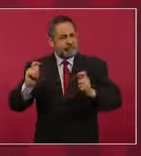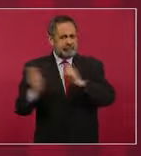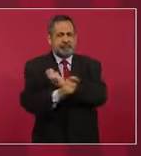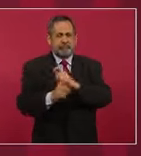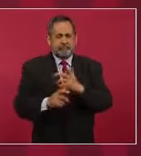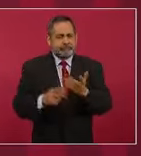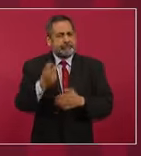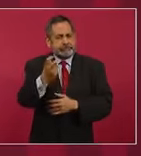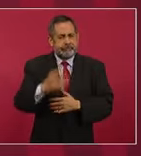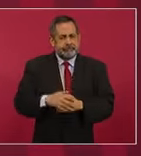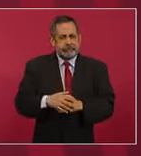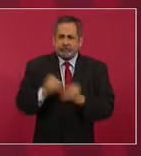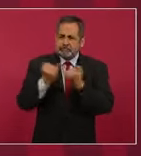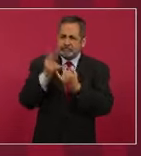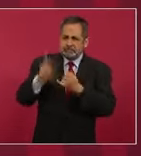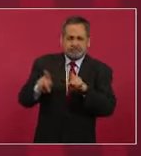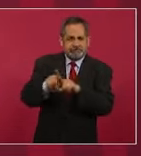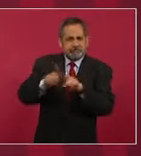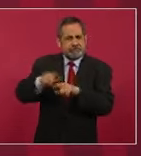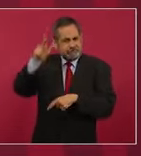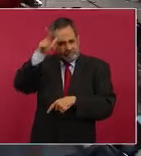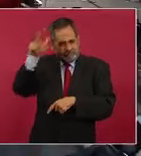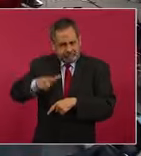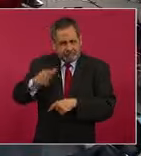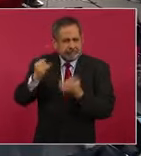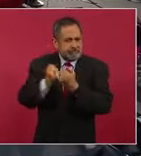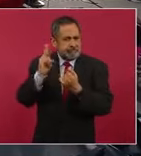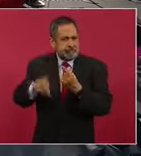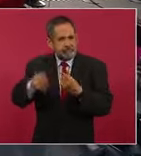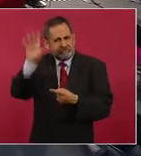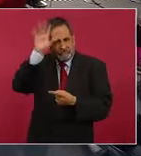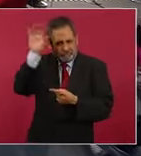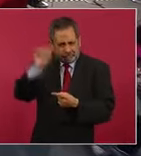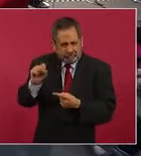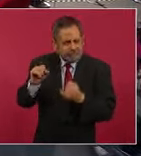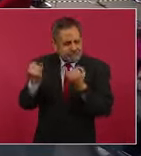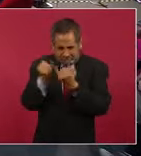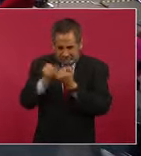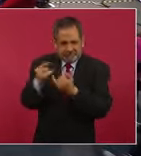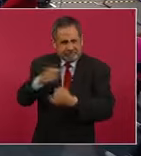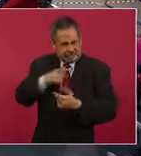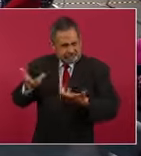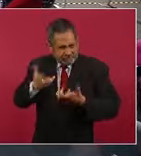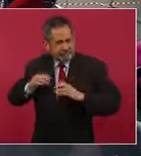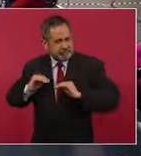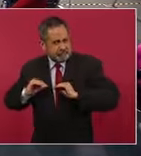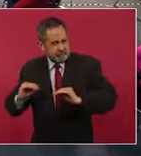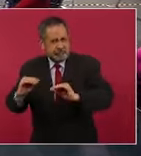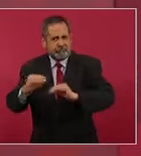quiero que sean como Hidalgo, como Morelos.